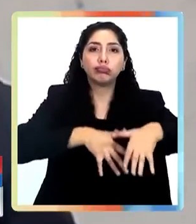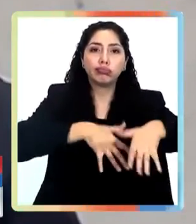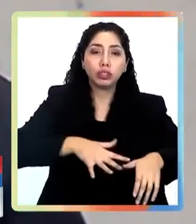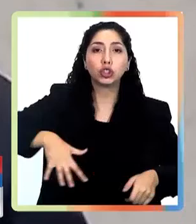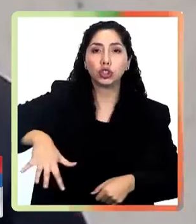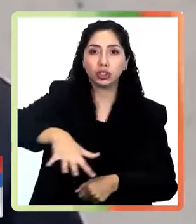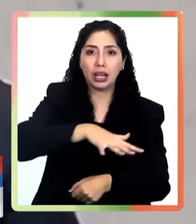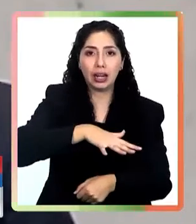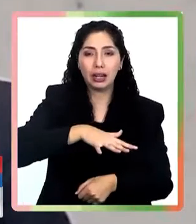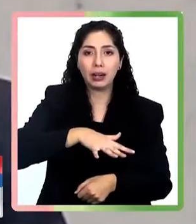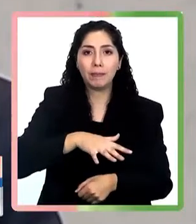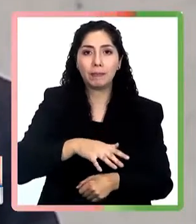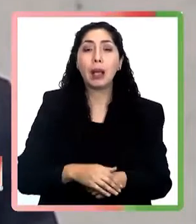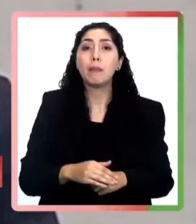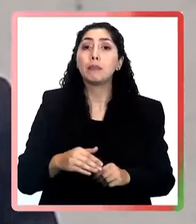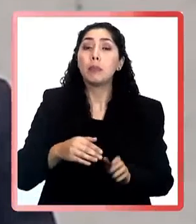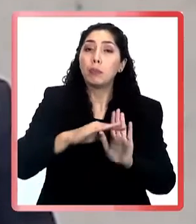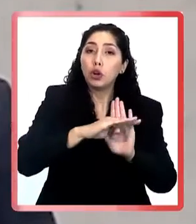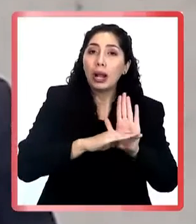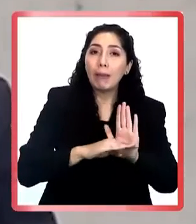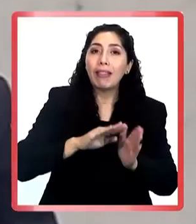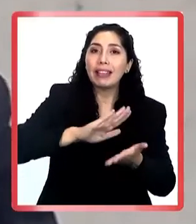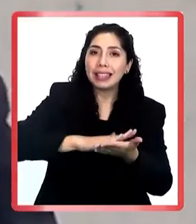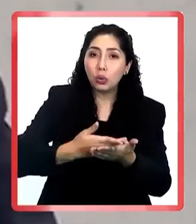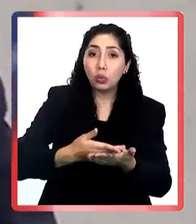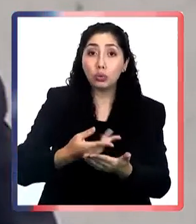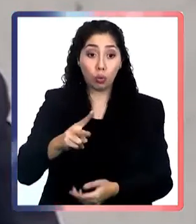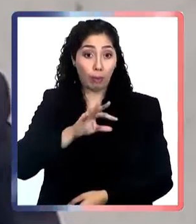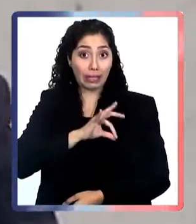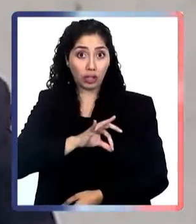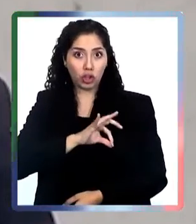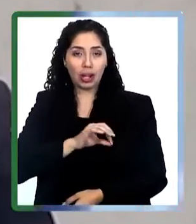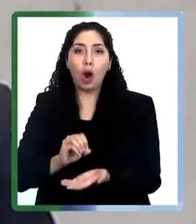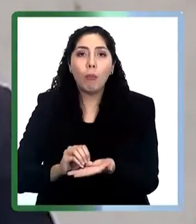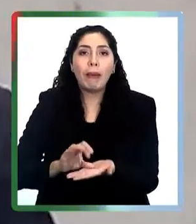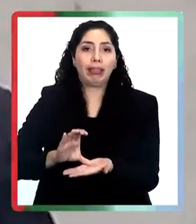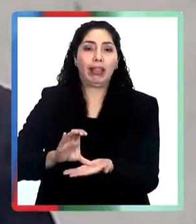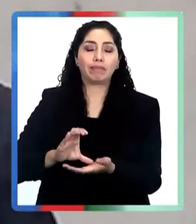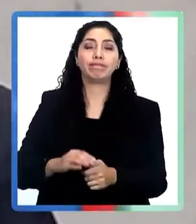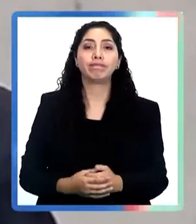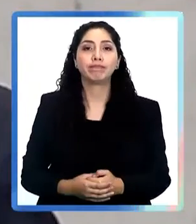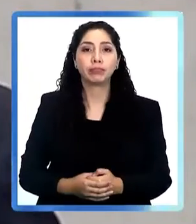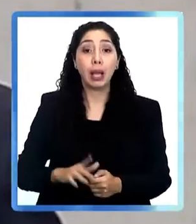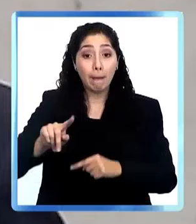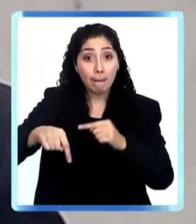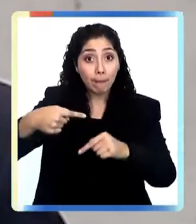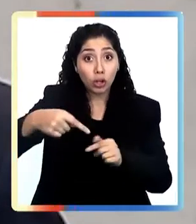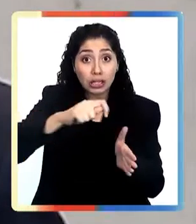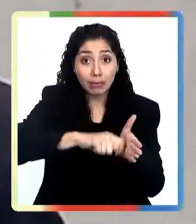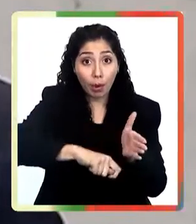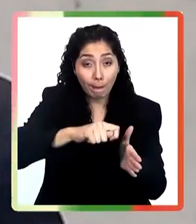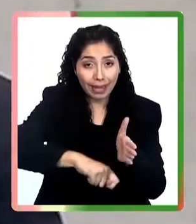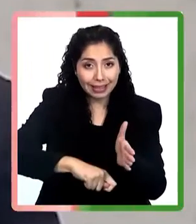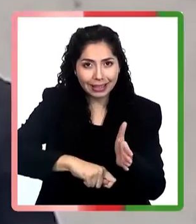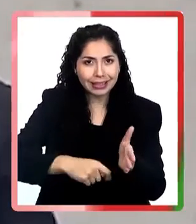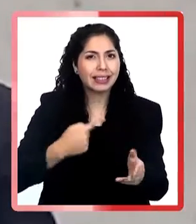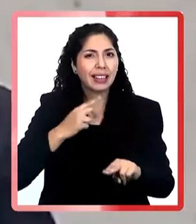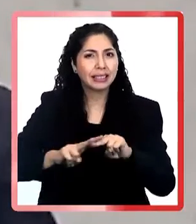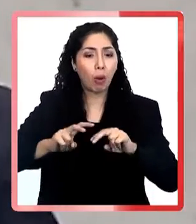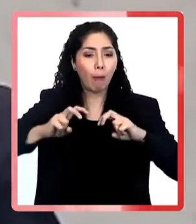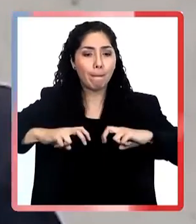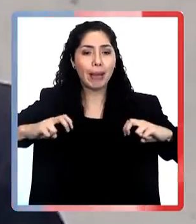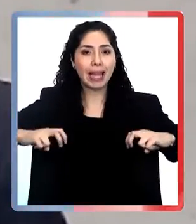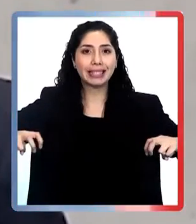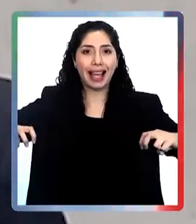reformular los programas de salud para víctimas y aumentar sus pensiones de gracias pero junto a esto durante los próximos meses conformaremos